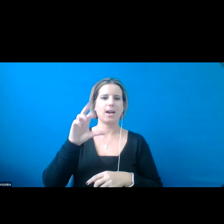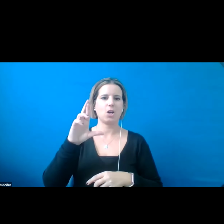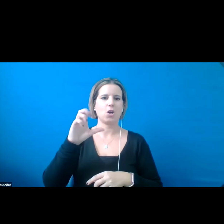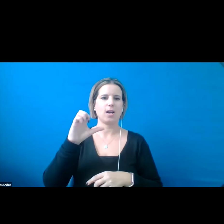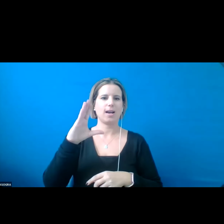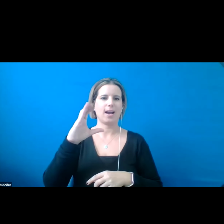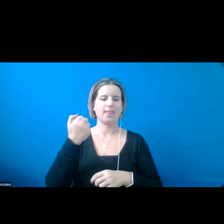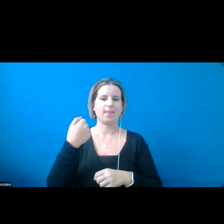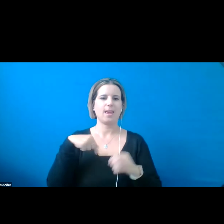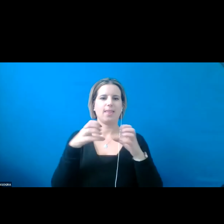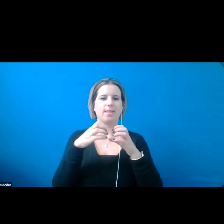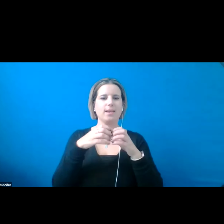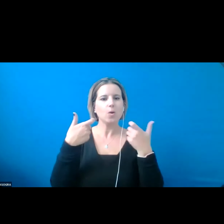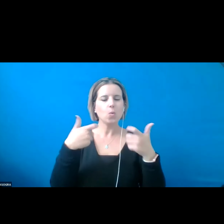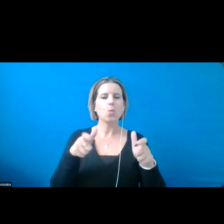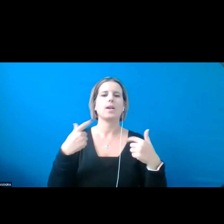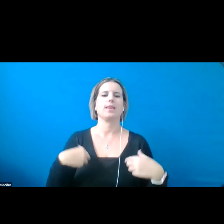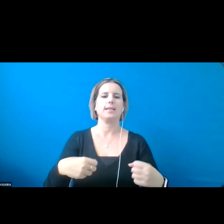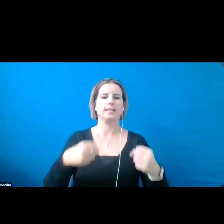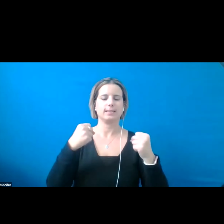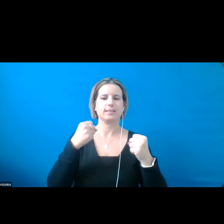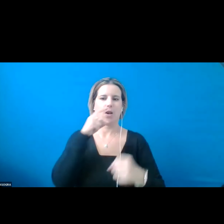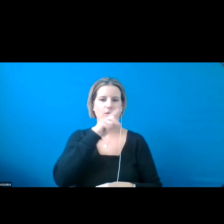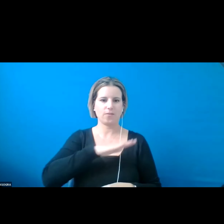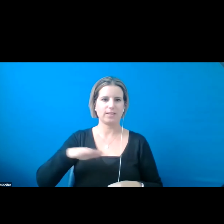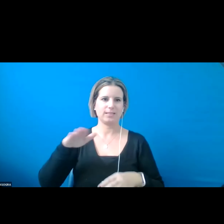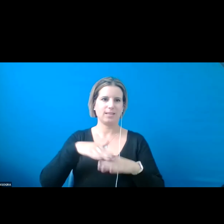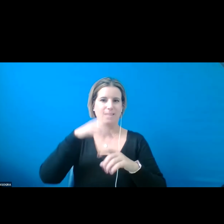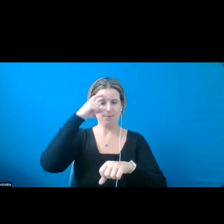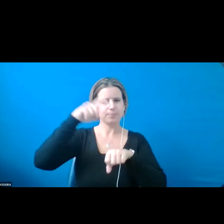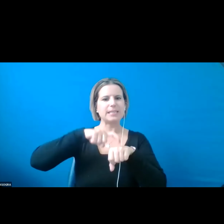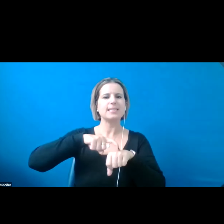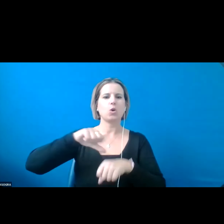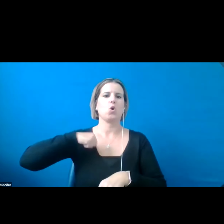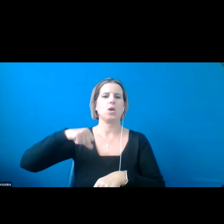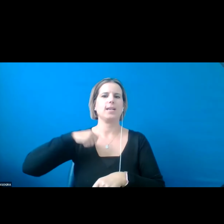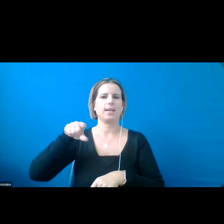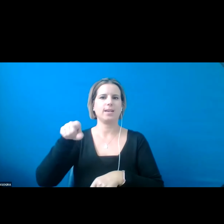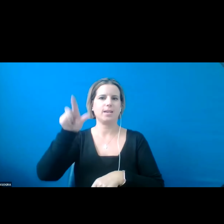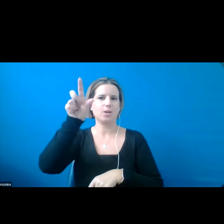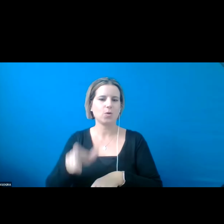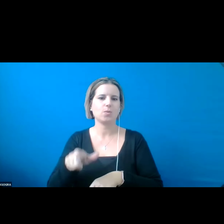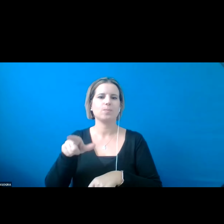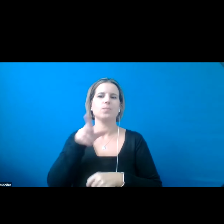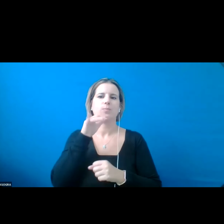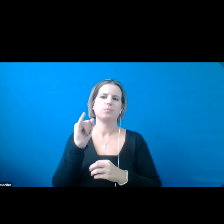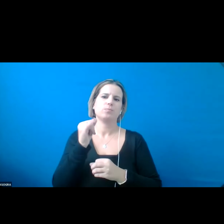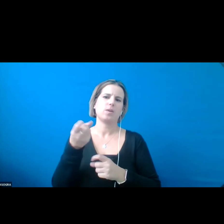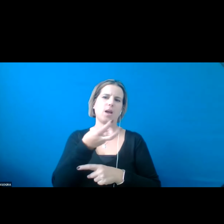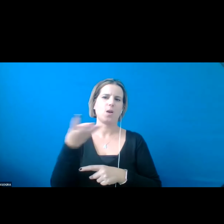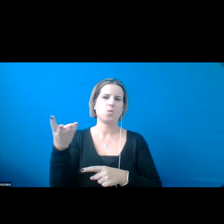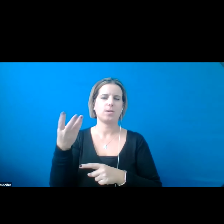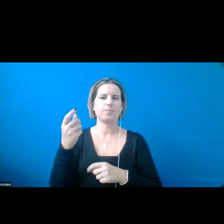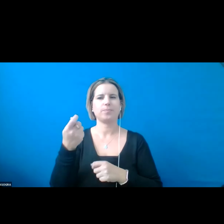USMIG de Granada de la Unidad de Salud Mental Infanto Juvenil de Granada él es psicólogo clínico y comparte con nosotros algunas claves de